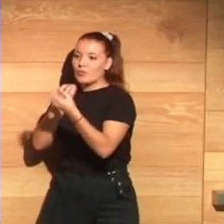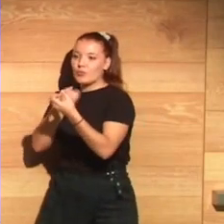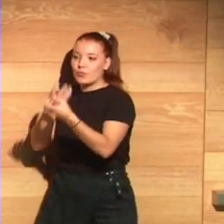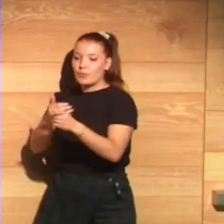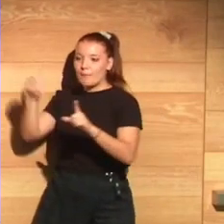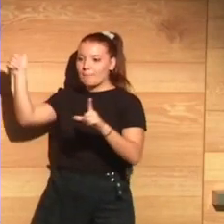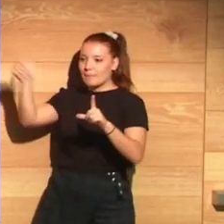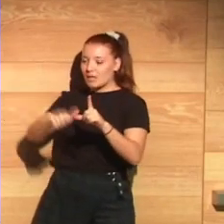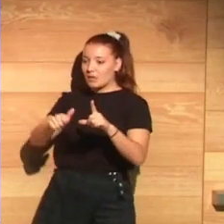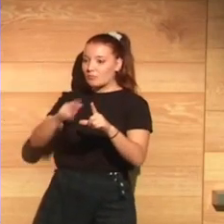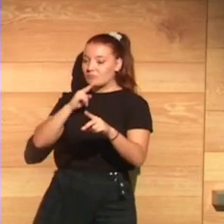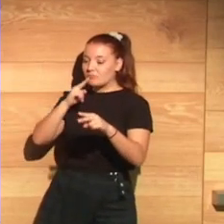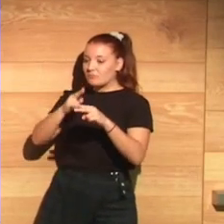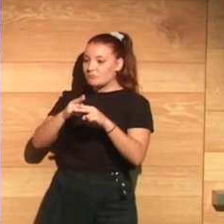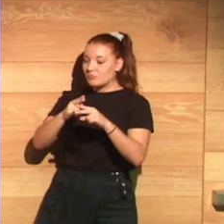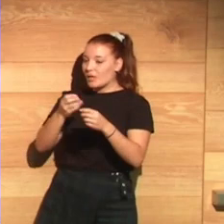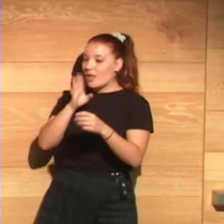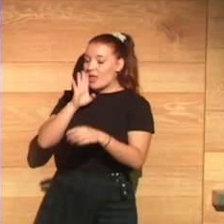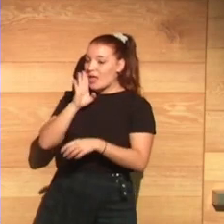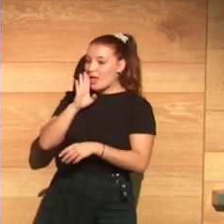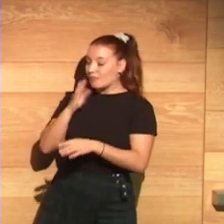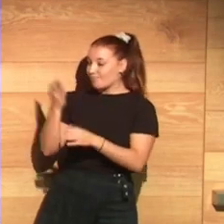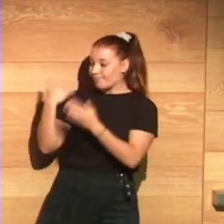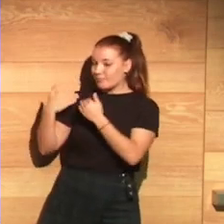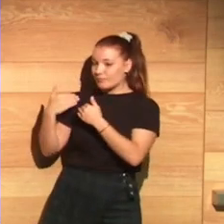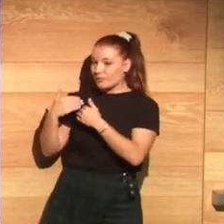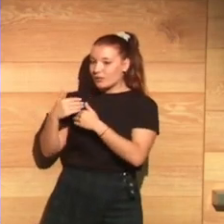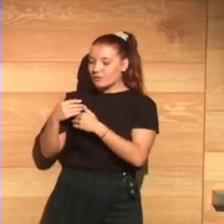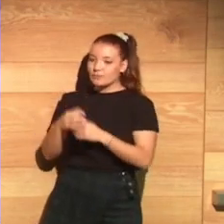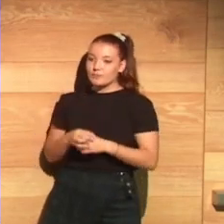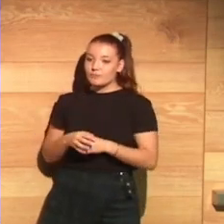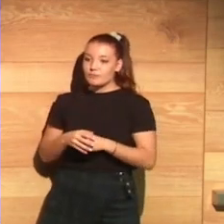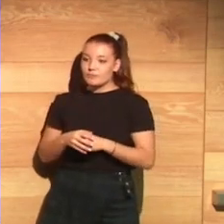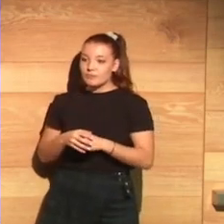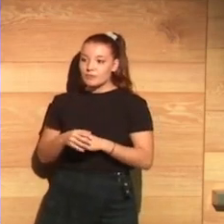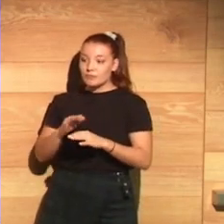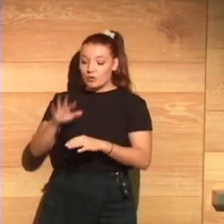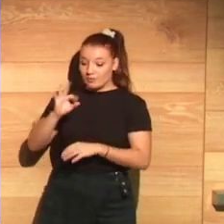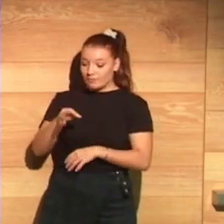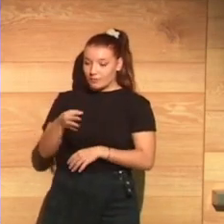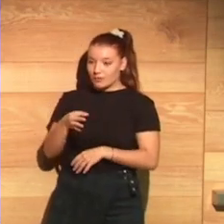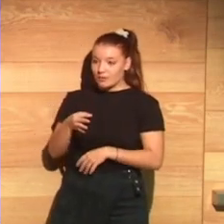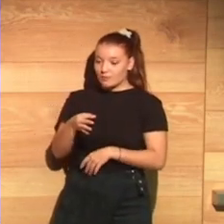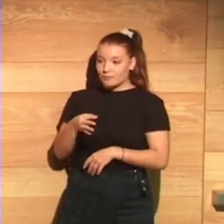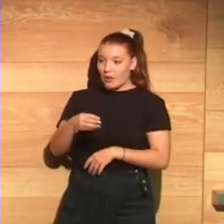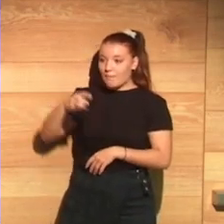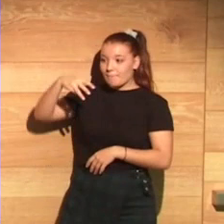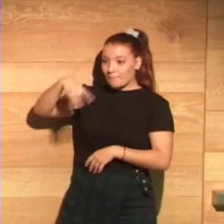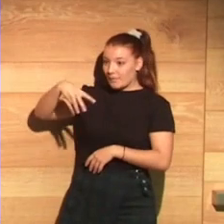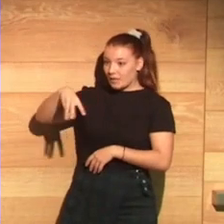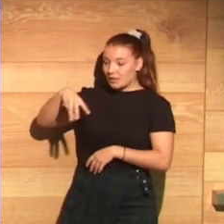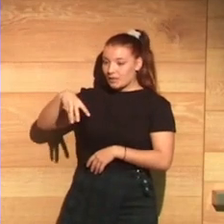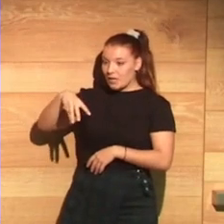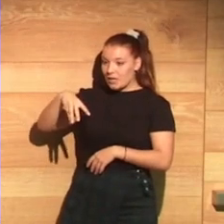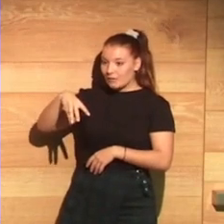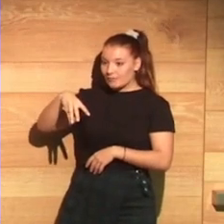final hemos hablado de muchas cosas de Marilyn y hemos mencionado películas por encima, bueno, también porque no es un foro para hacer un